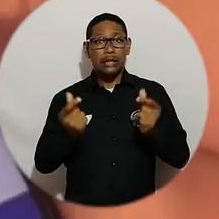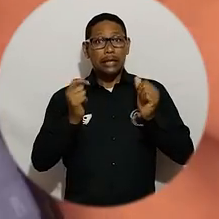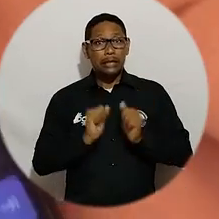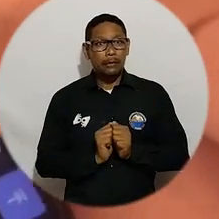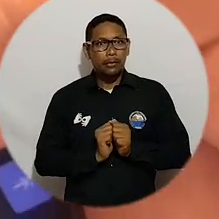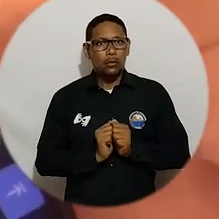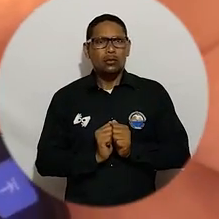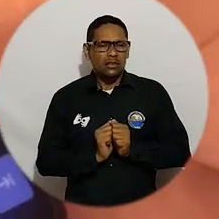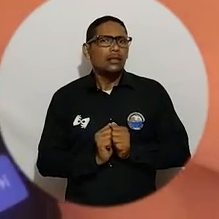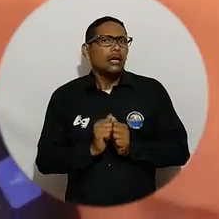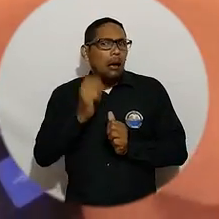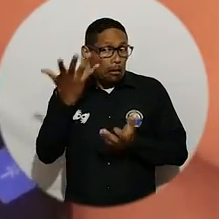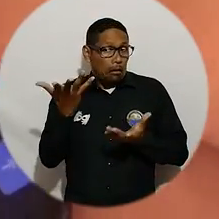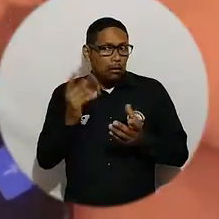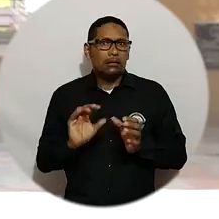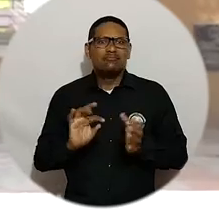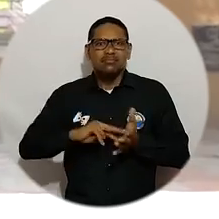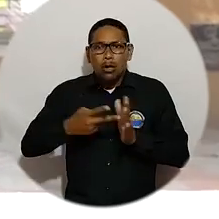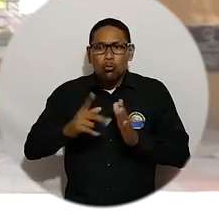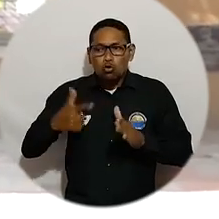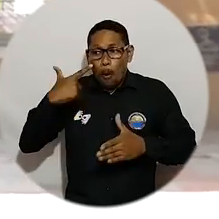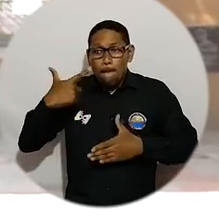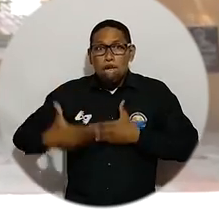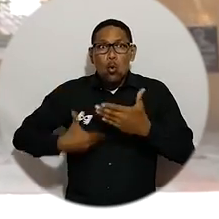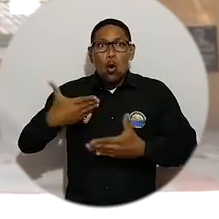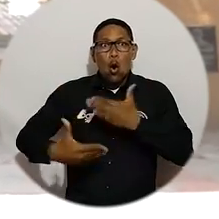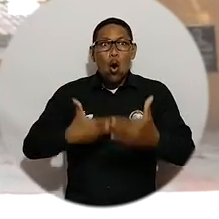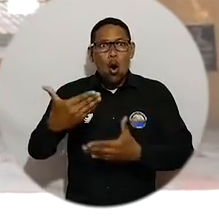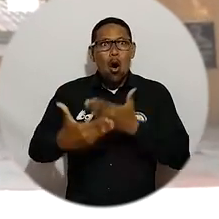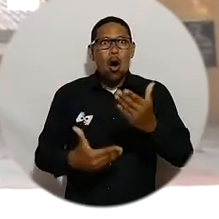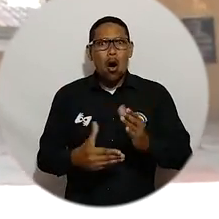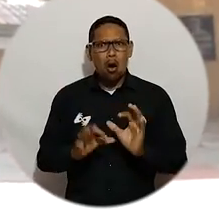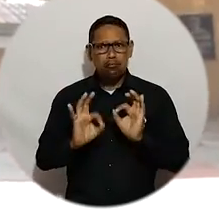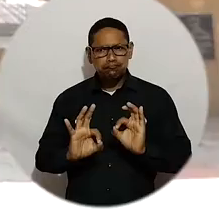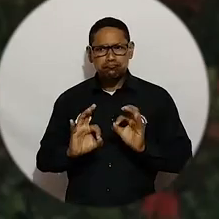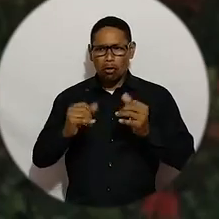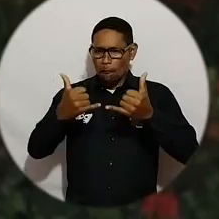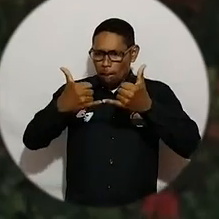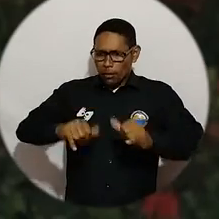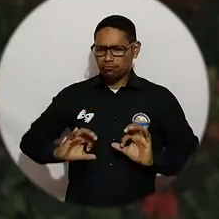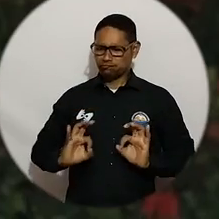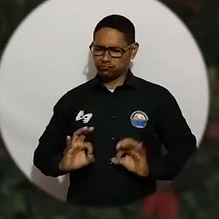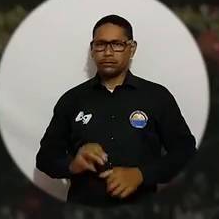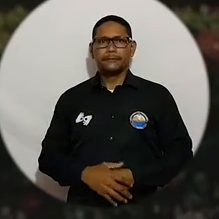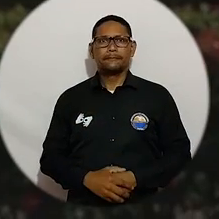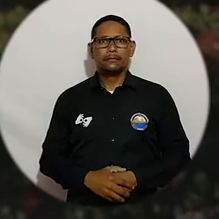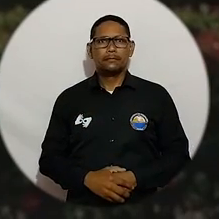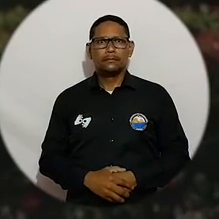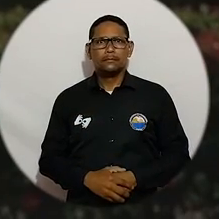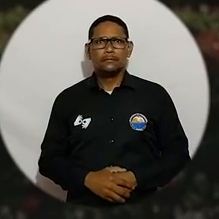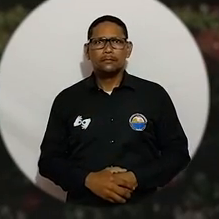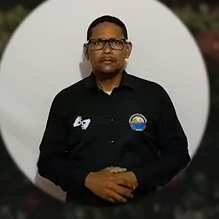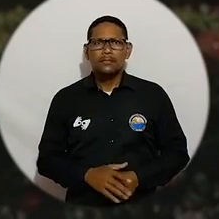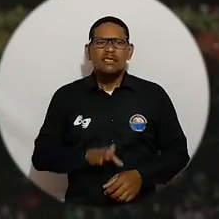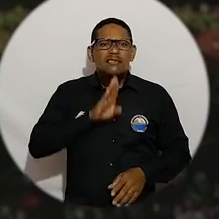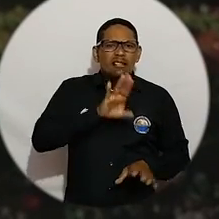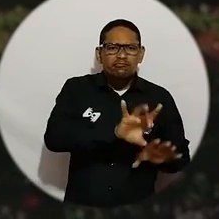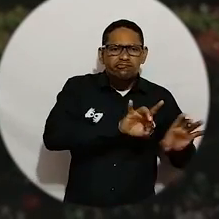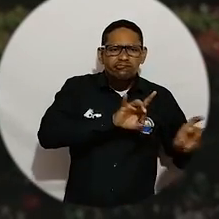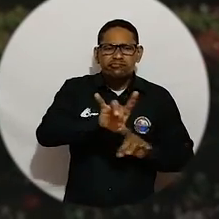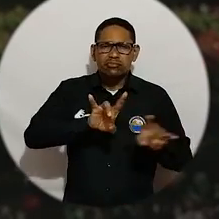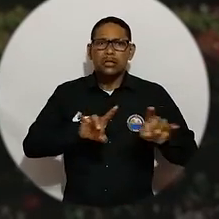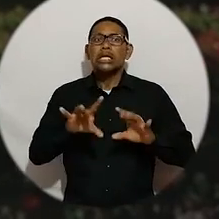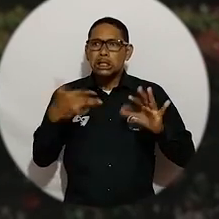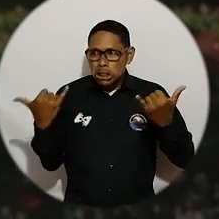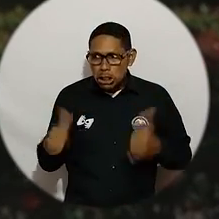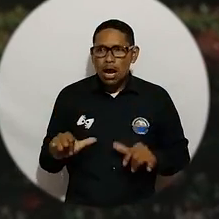muy rápida, lo que permitió que el proceso fluyera de manera dinámica. Los resultados están en la página